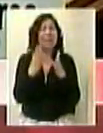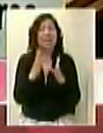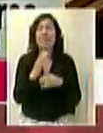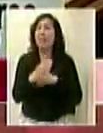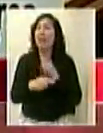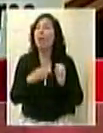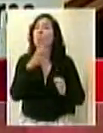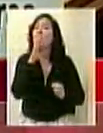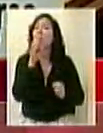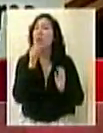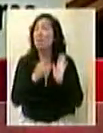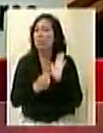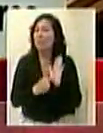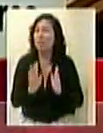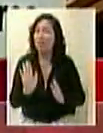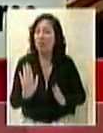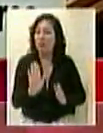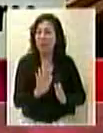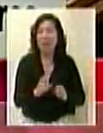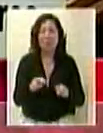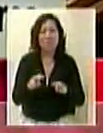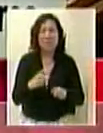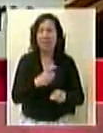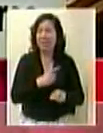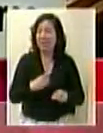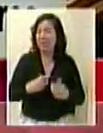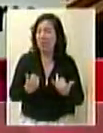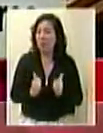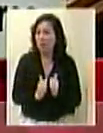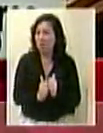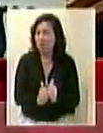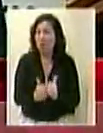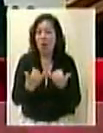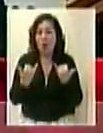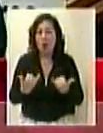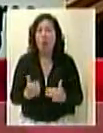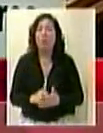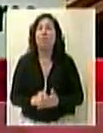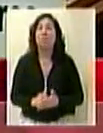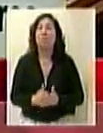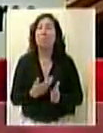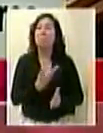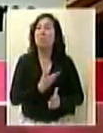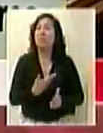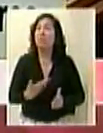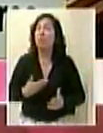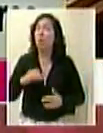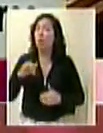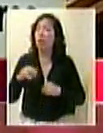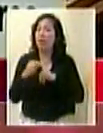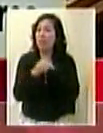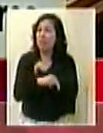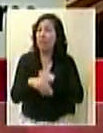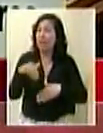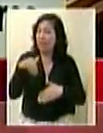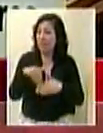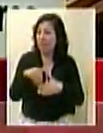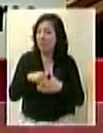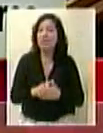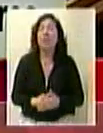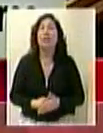Mujer, la presencia de ustedes, de la mesa directiva que nos acompaña el día de hoy, nuestro presidente del Jurado Nacional de